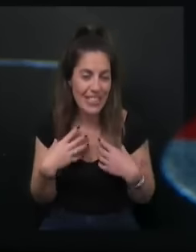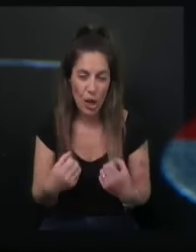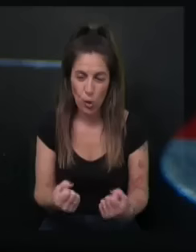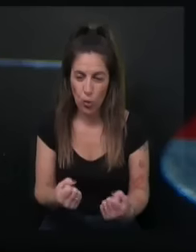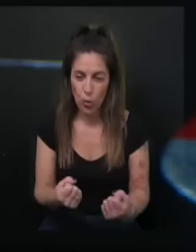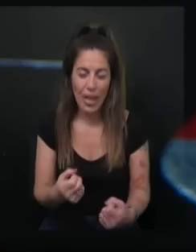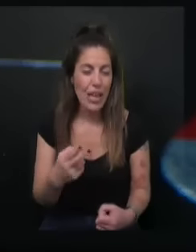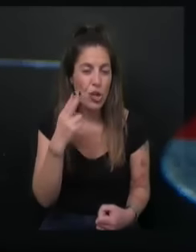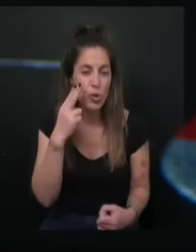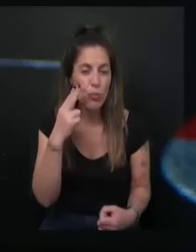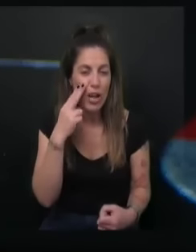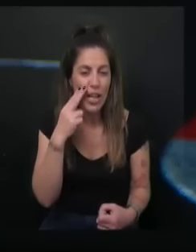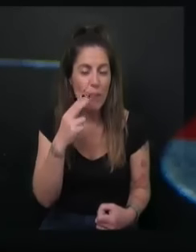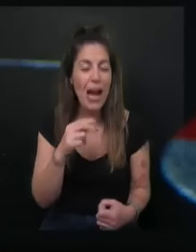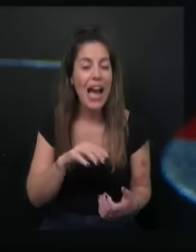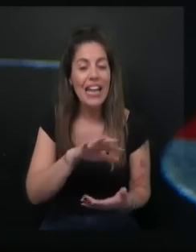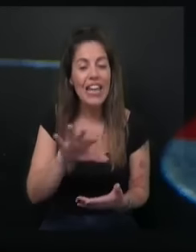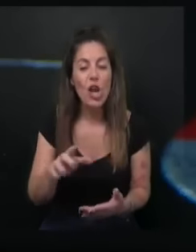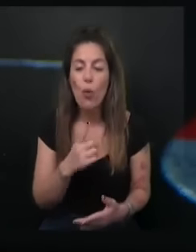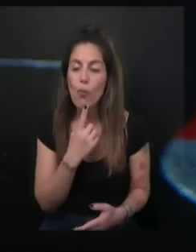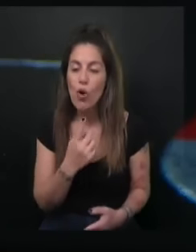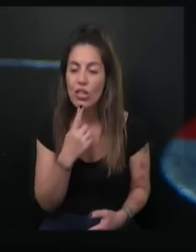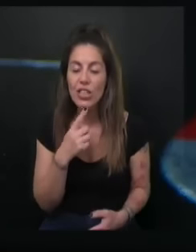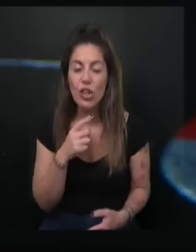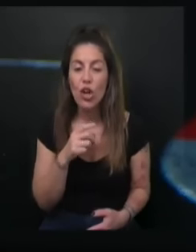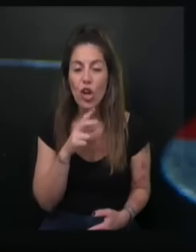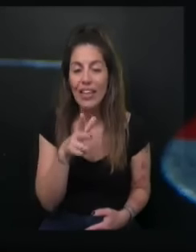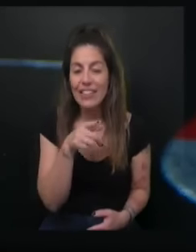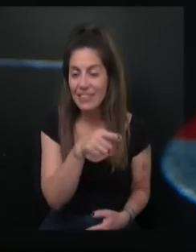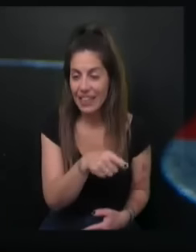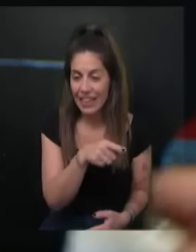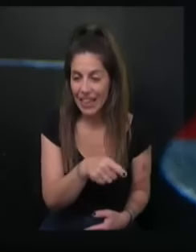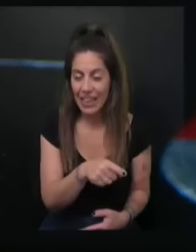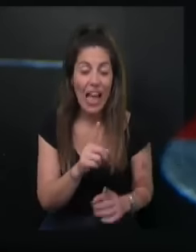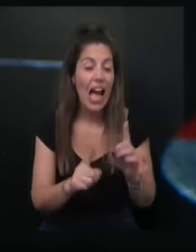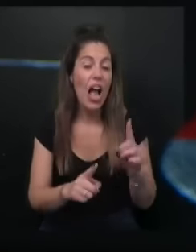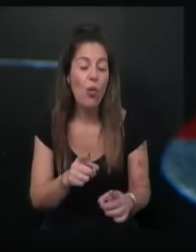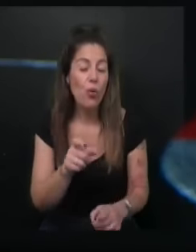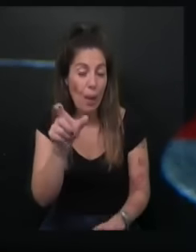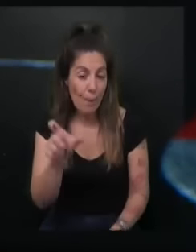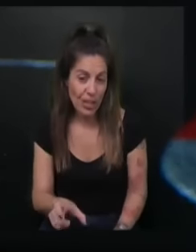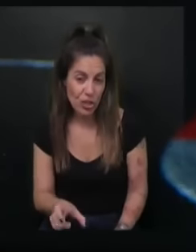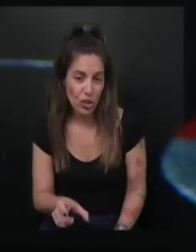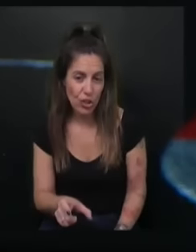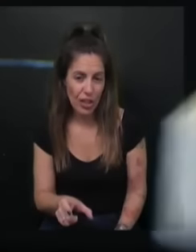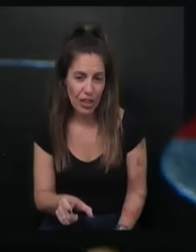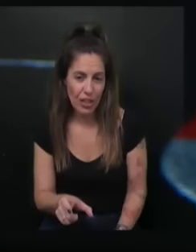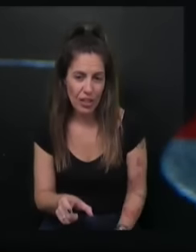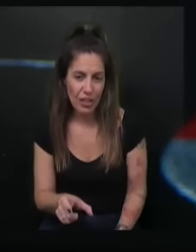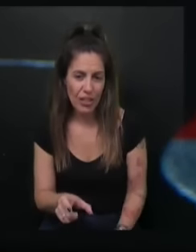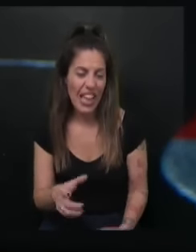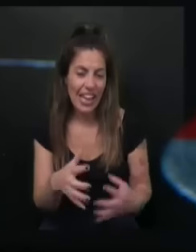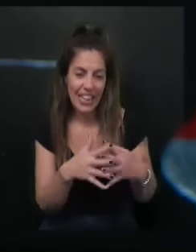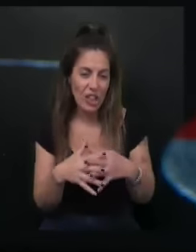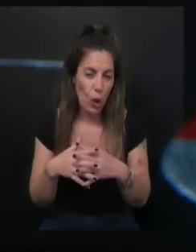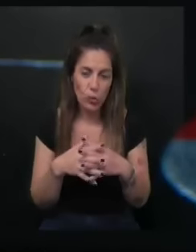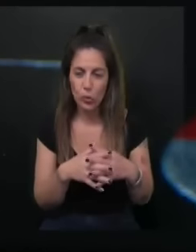es un problema geopolítico lo que acaba de decir él algunos señores talas linger de Estados